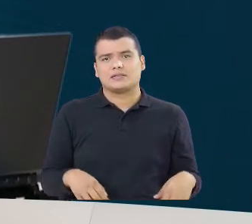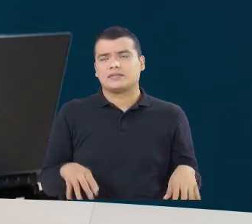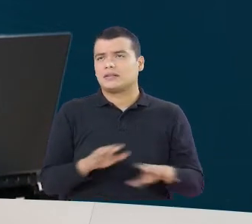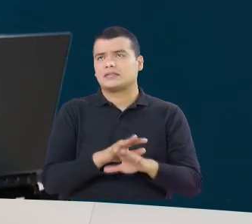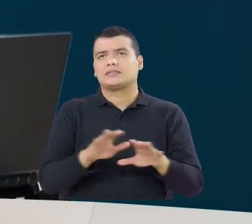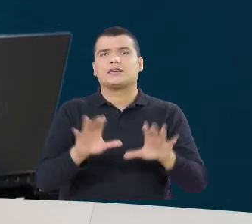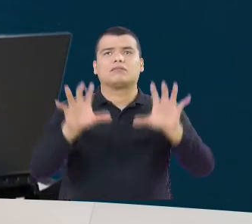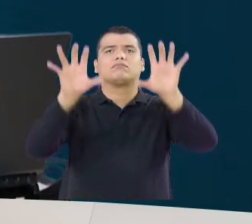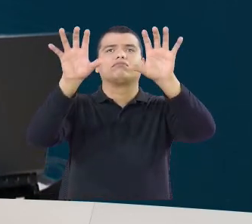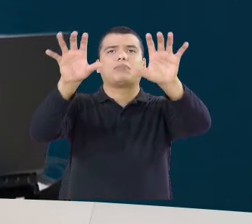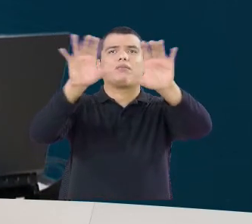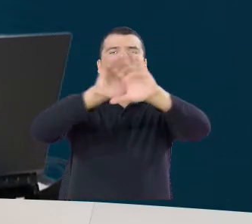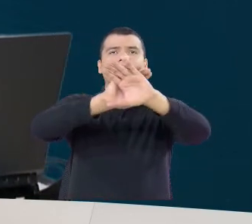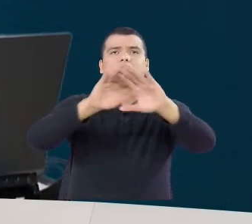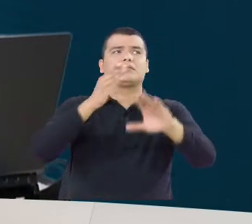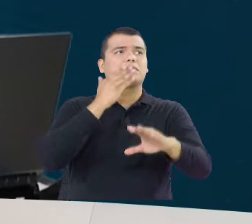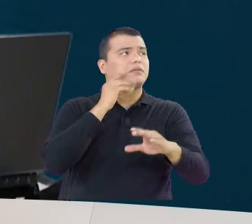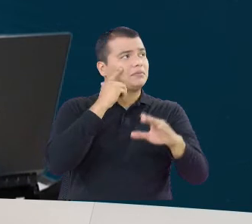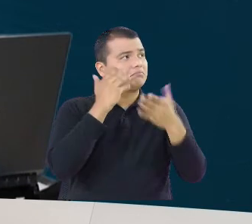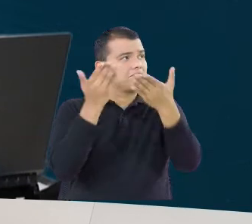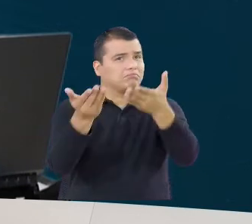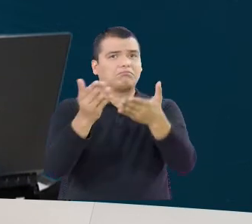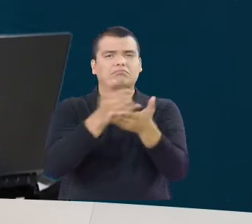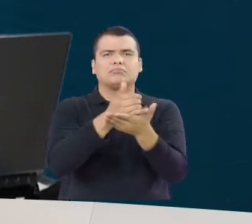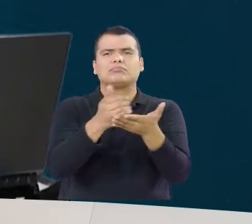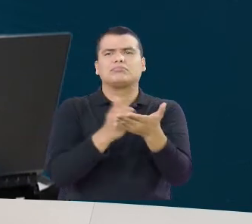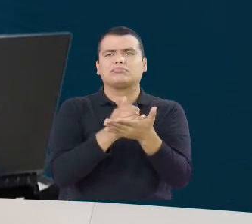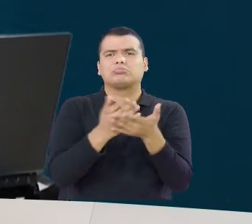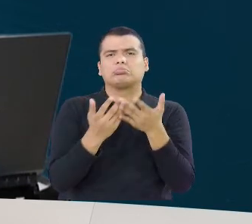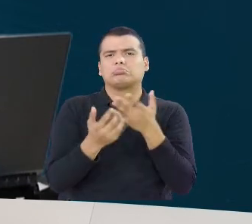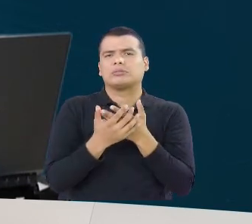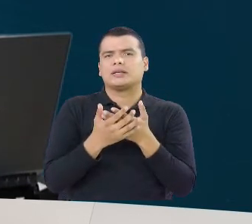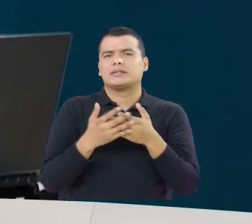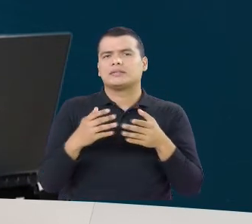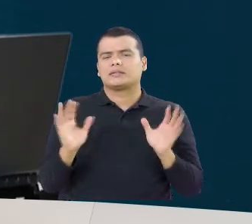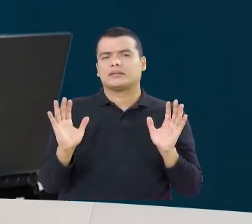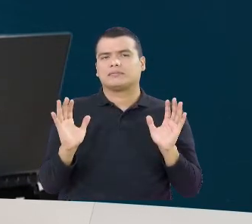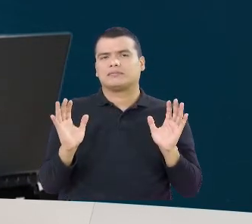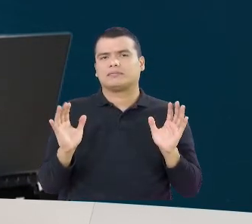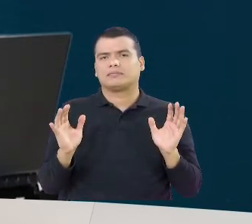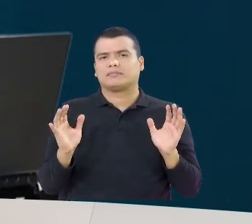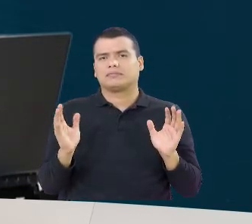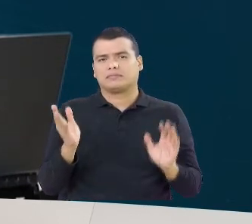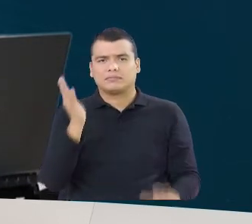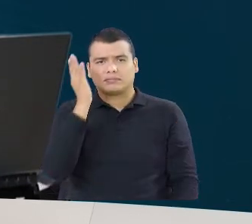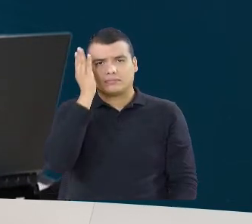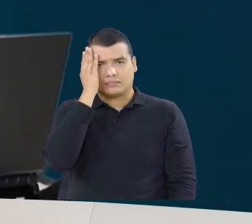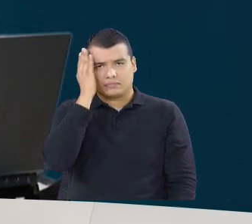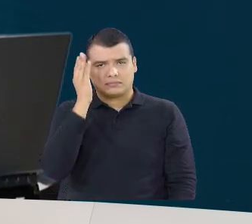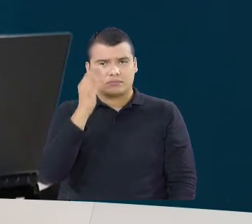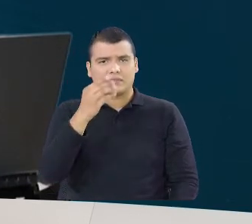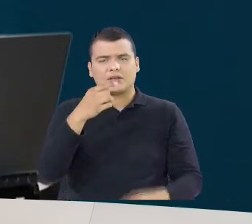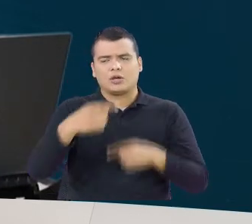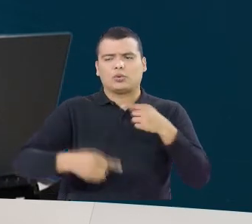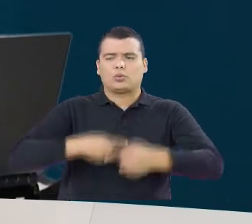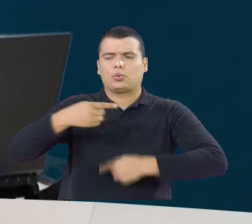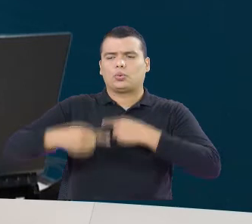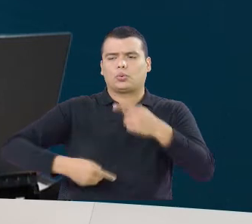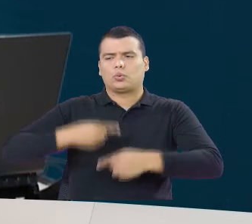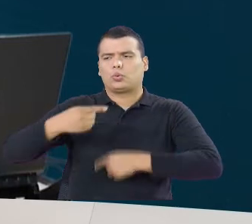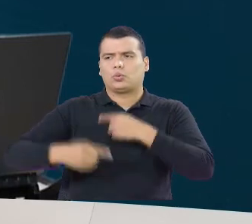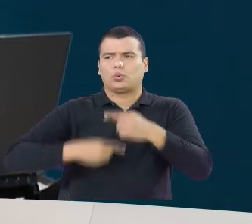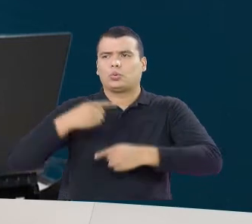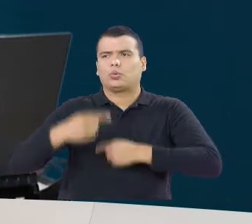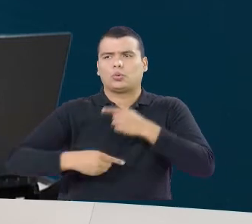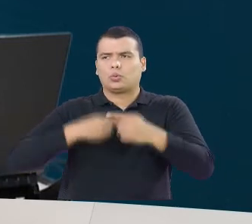pared donde tenemos nuestro tablero borrable. Como las correas vienen por metros, podríamos ubicar